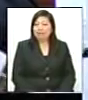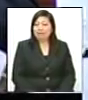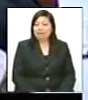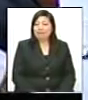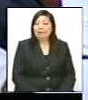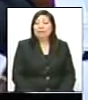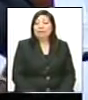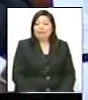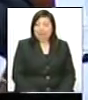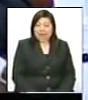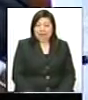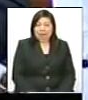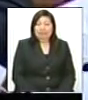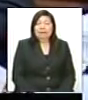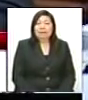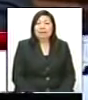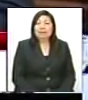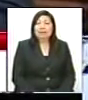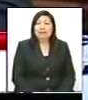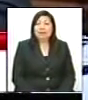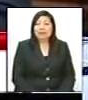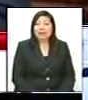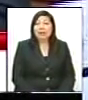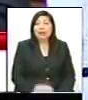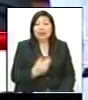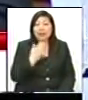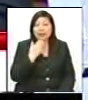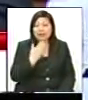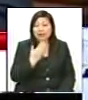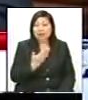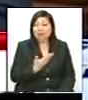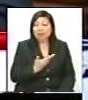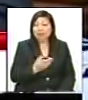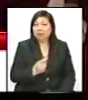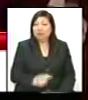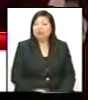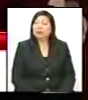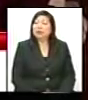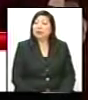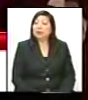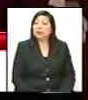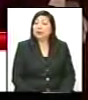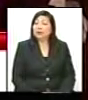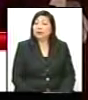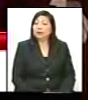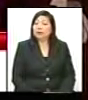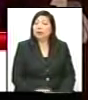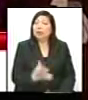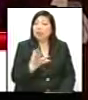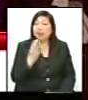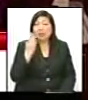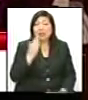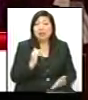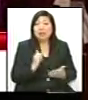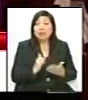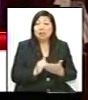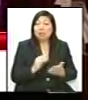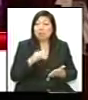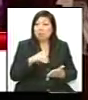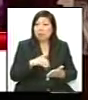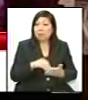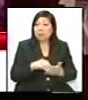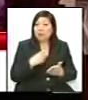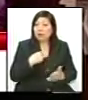Bartón. Gracias, presidente. Por su intermedio, una pregunta al doctor Ualde. Quisiera saber si la posición que él